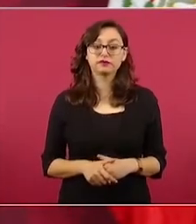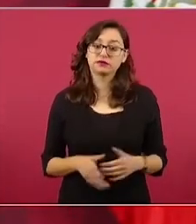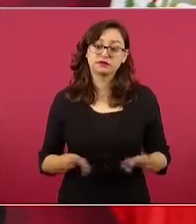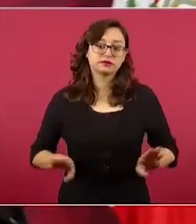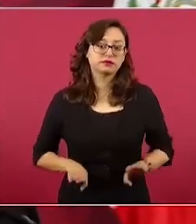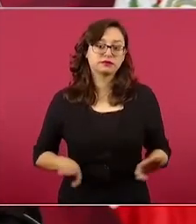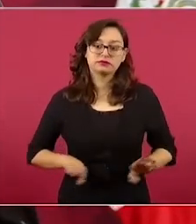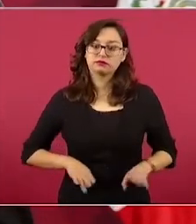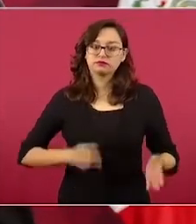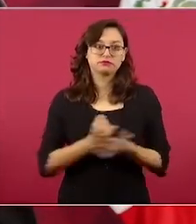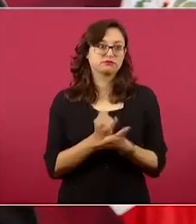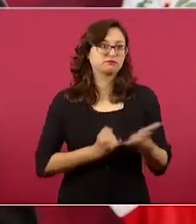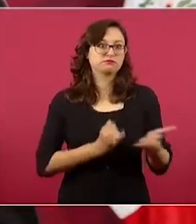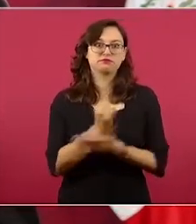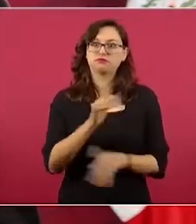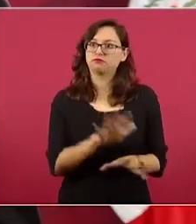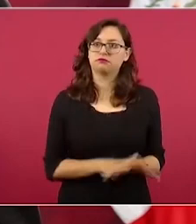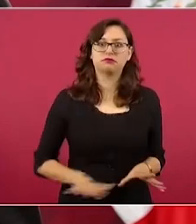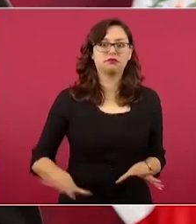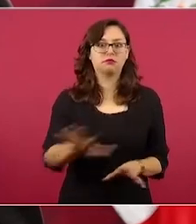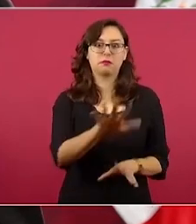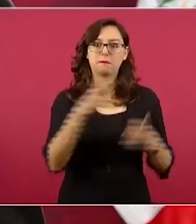convicciones, con dimensión social.